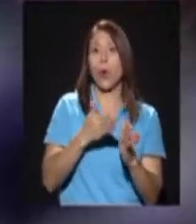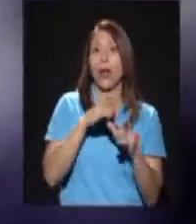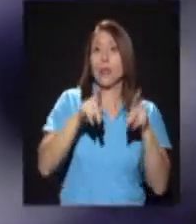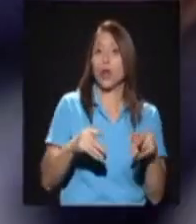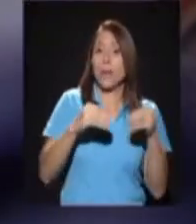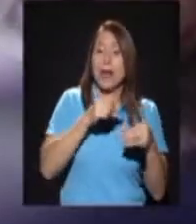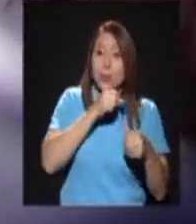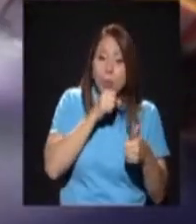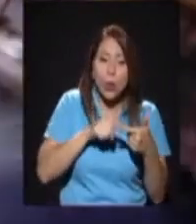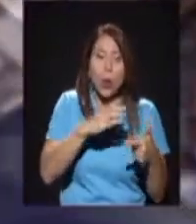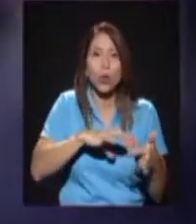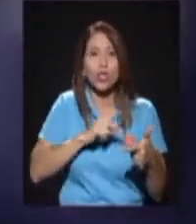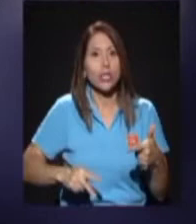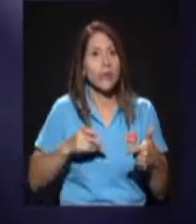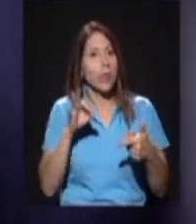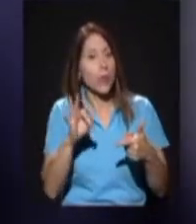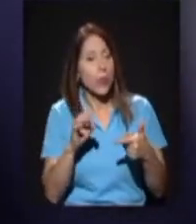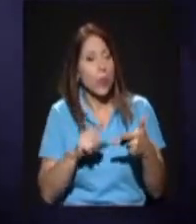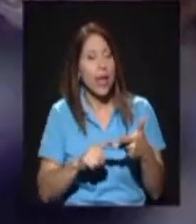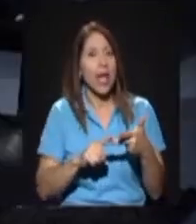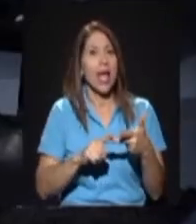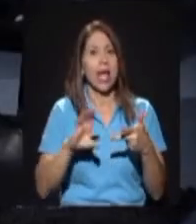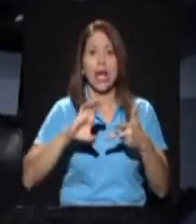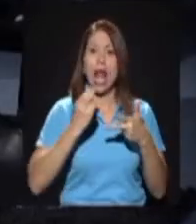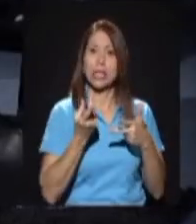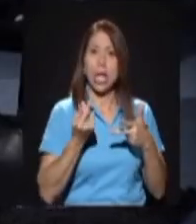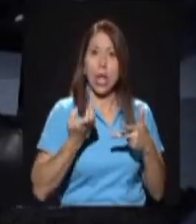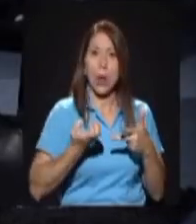vida, expansión de la clase media, cierto tipo de instituciones,